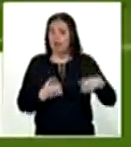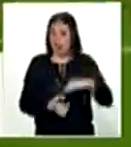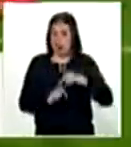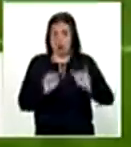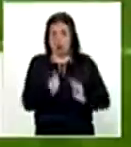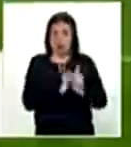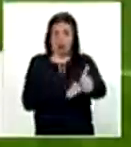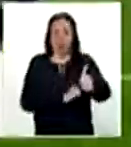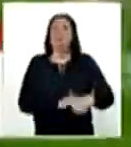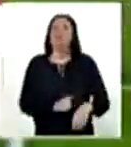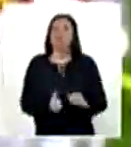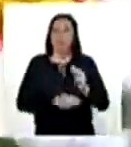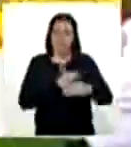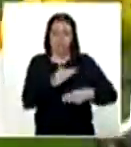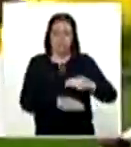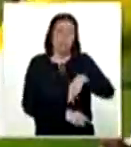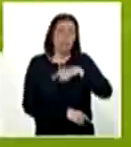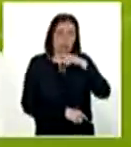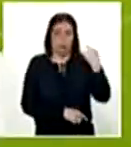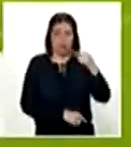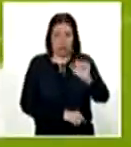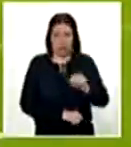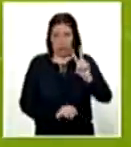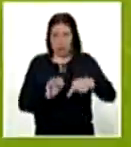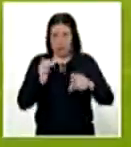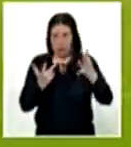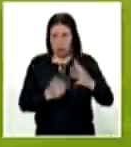Rusia 2018.